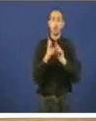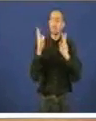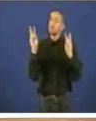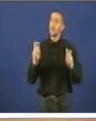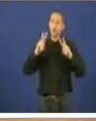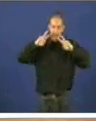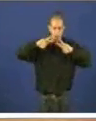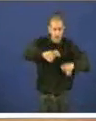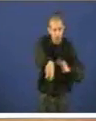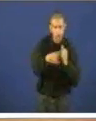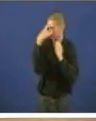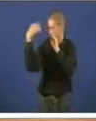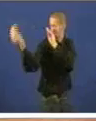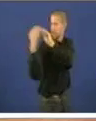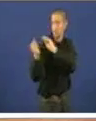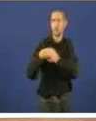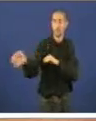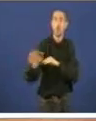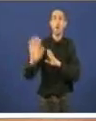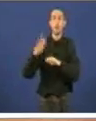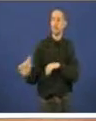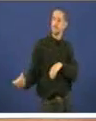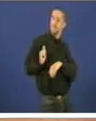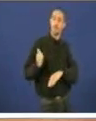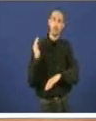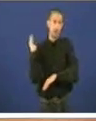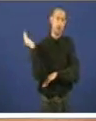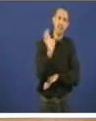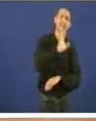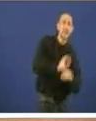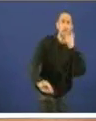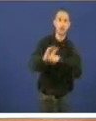que non estou de acordo é con boicotear unha esperanza